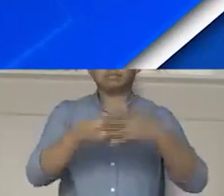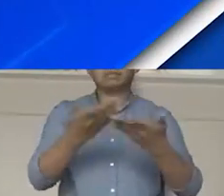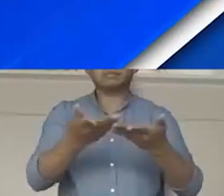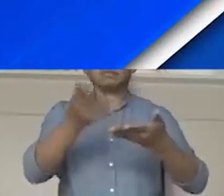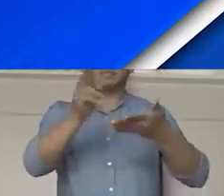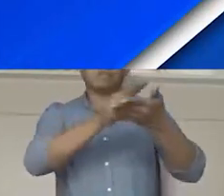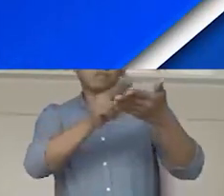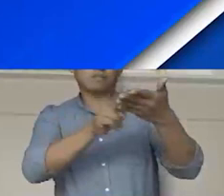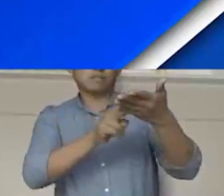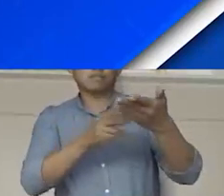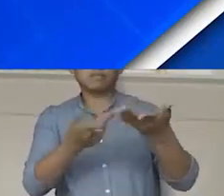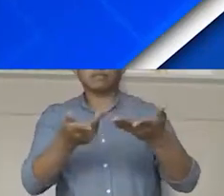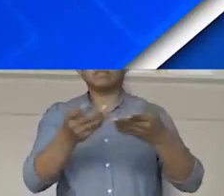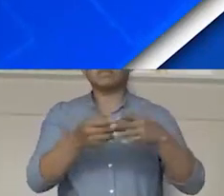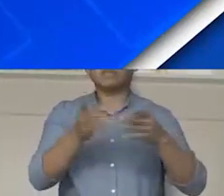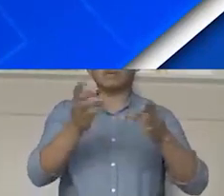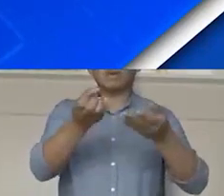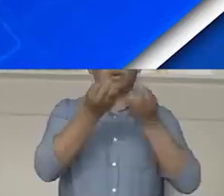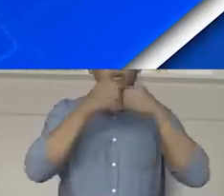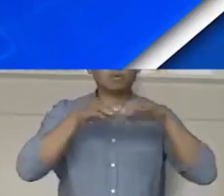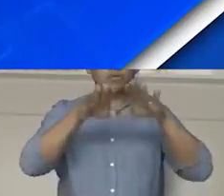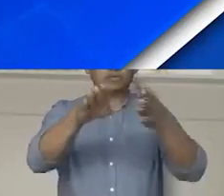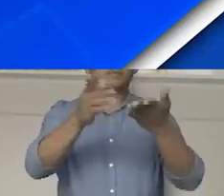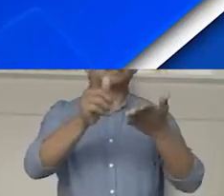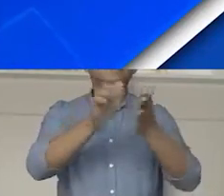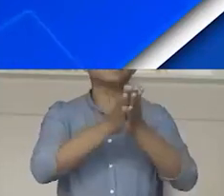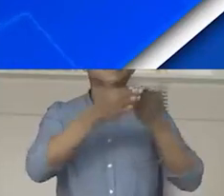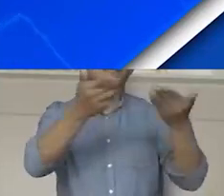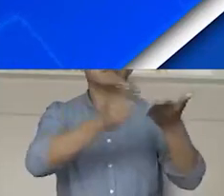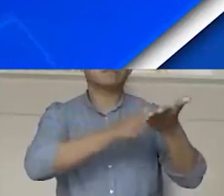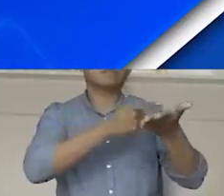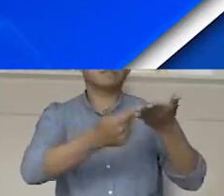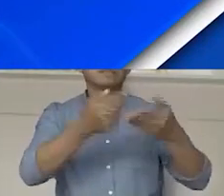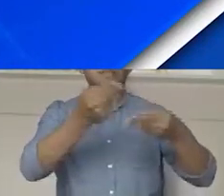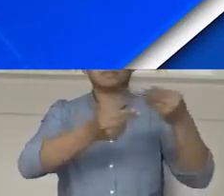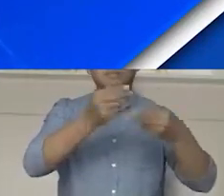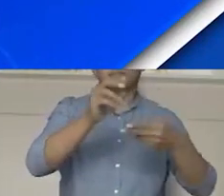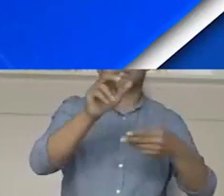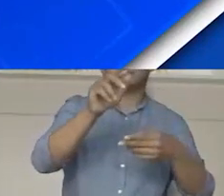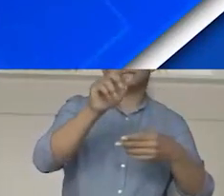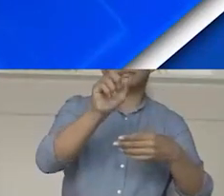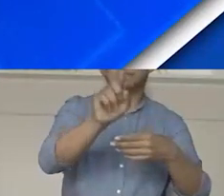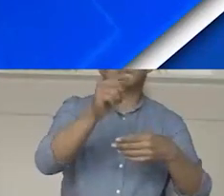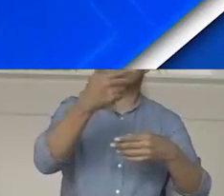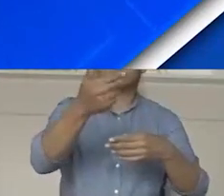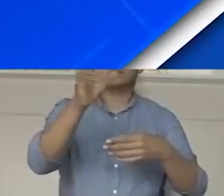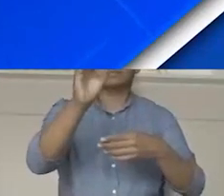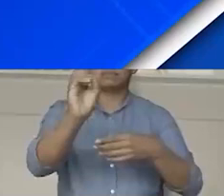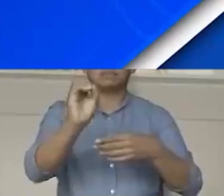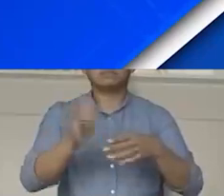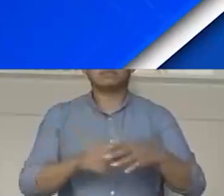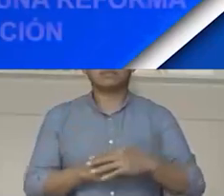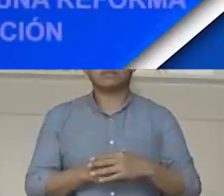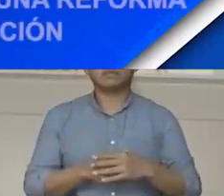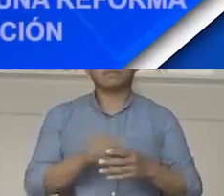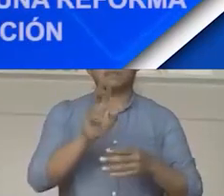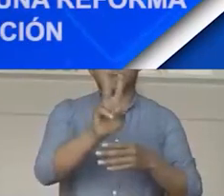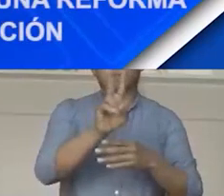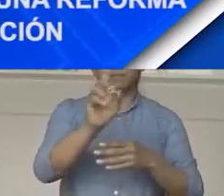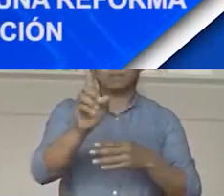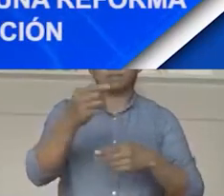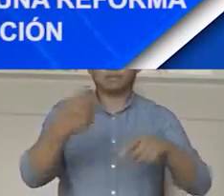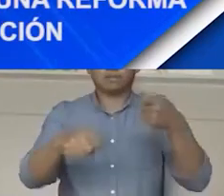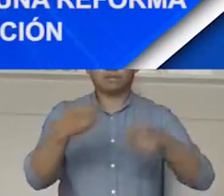cuyo texto consolidado fue publicado en la Gaceta Diario Oficial número 170 el